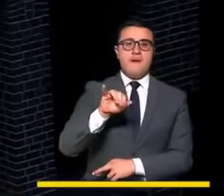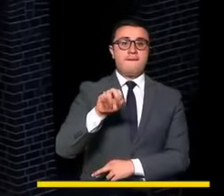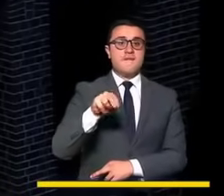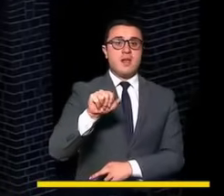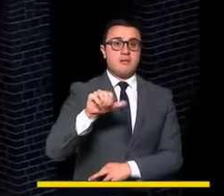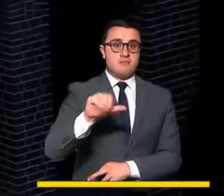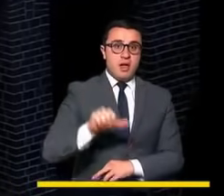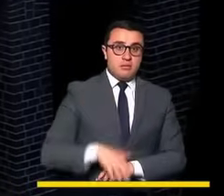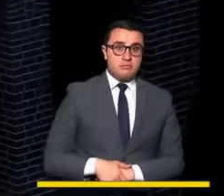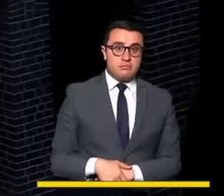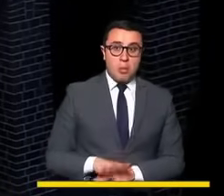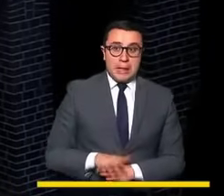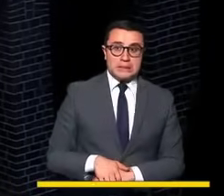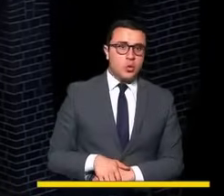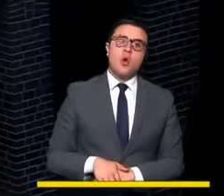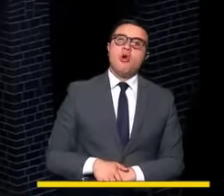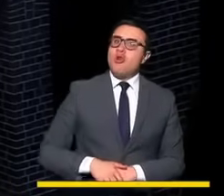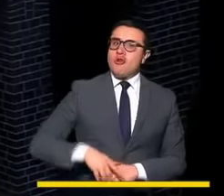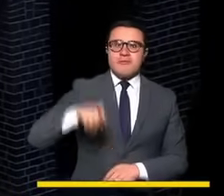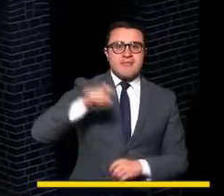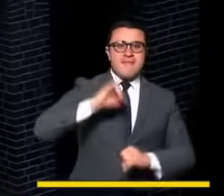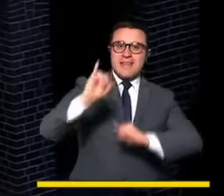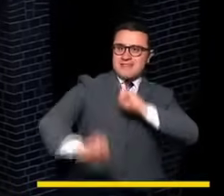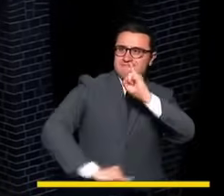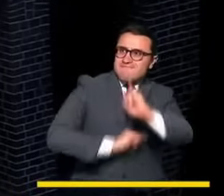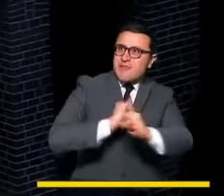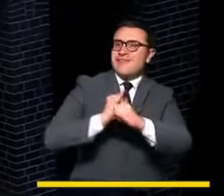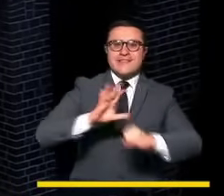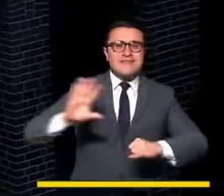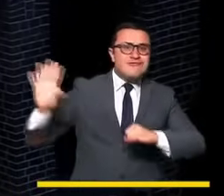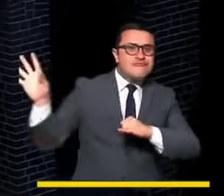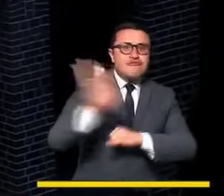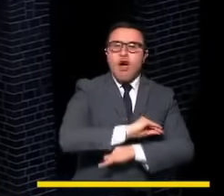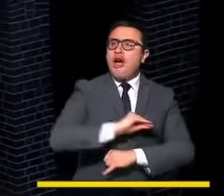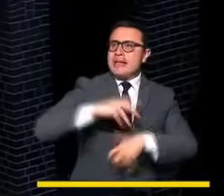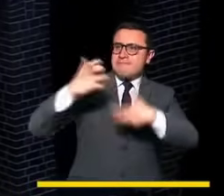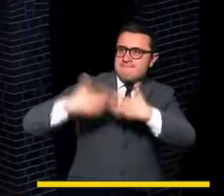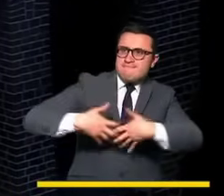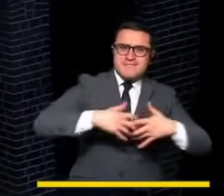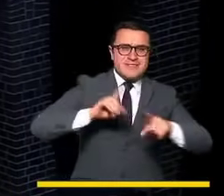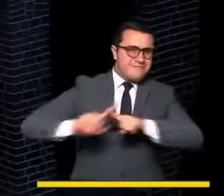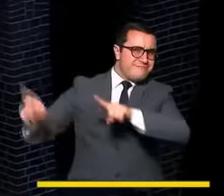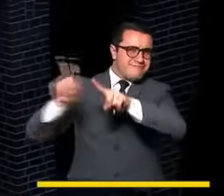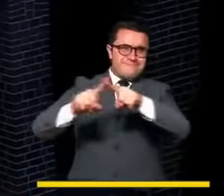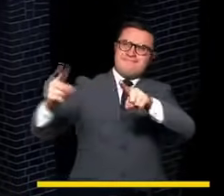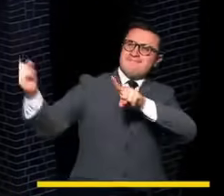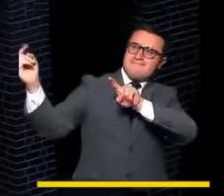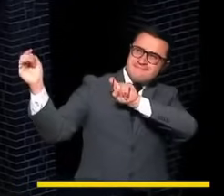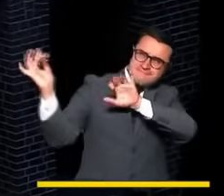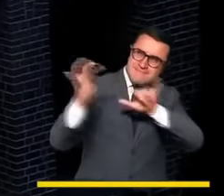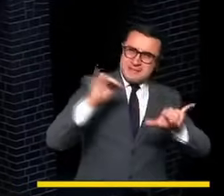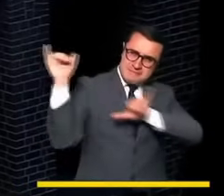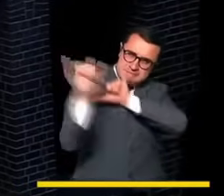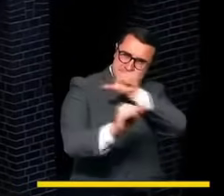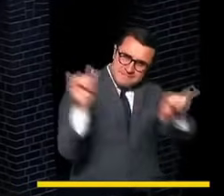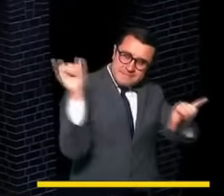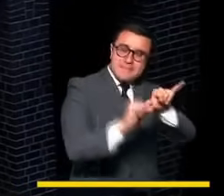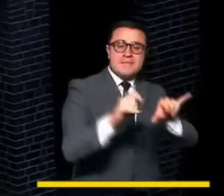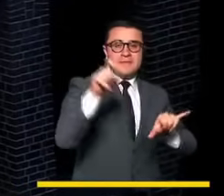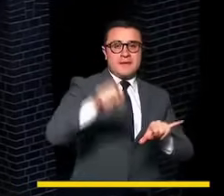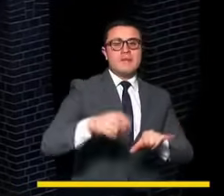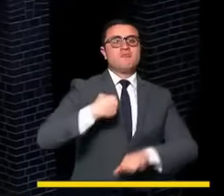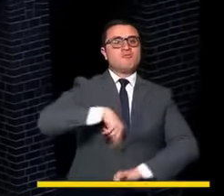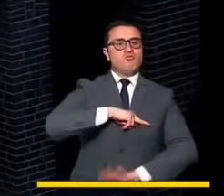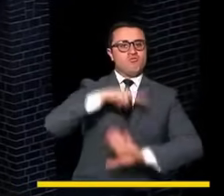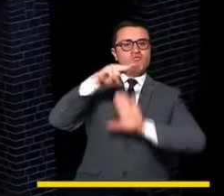Tienen que llegar todas las aerolíneas internacionales que podamos. Nuestra política es